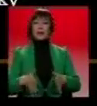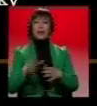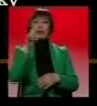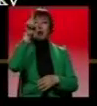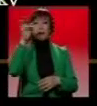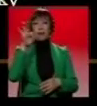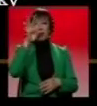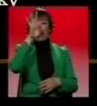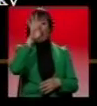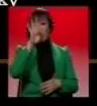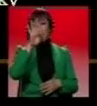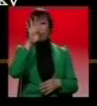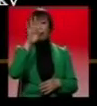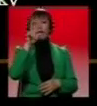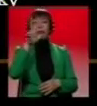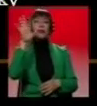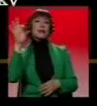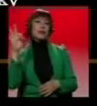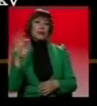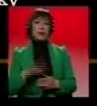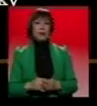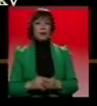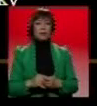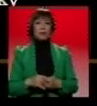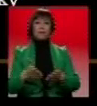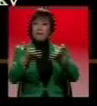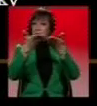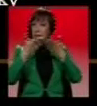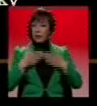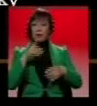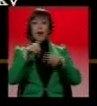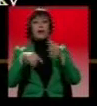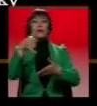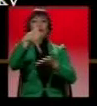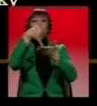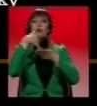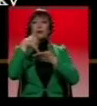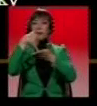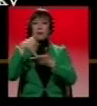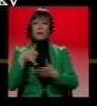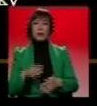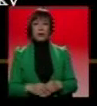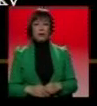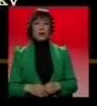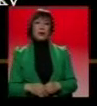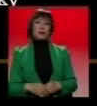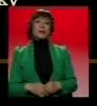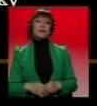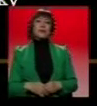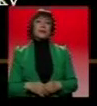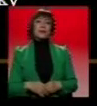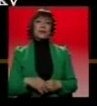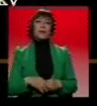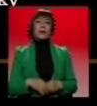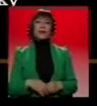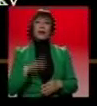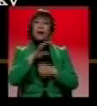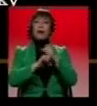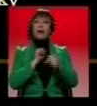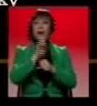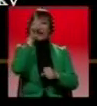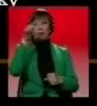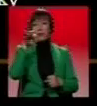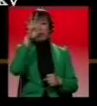en 1939, ha recibido varios premios durante su trayectoria artística. En